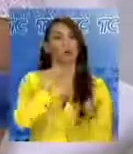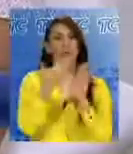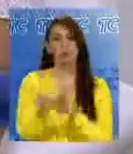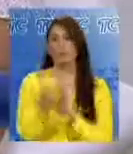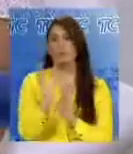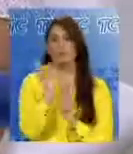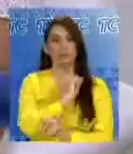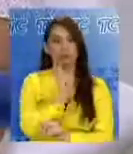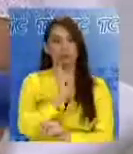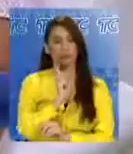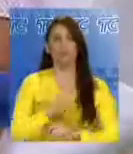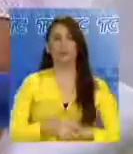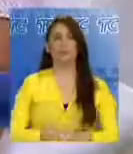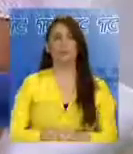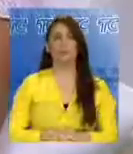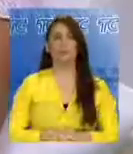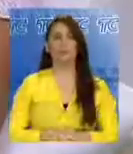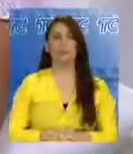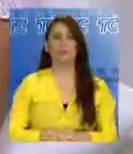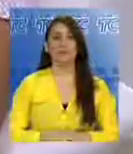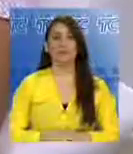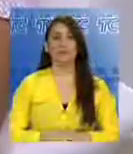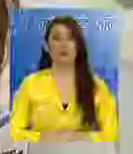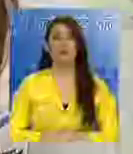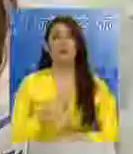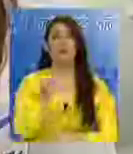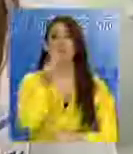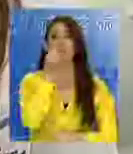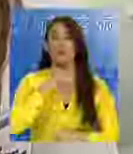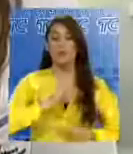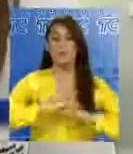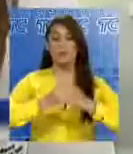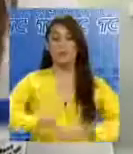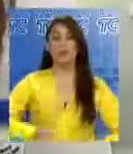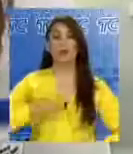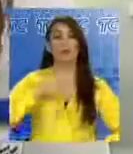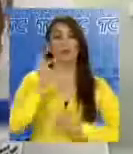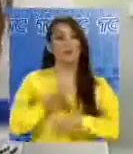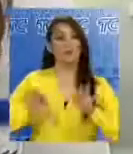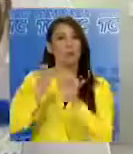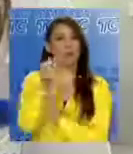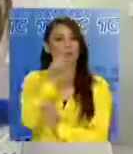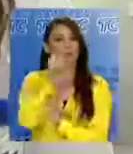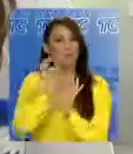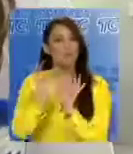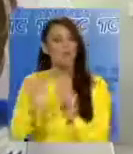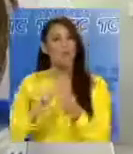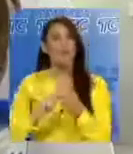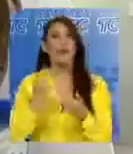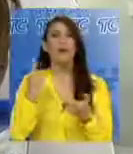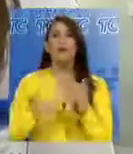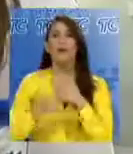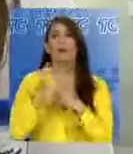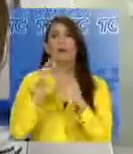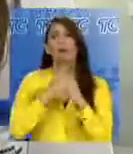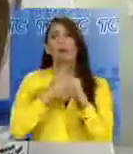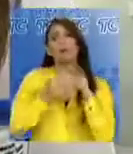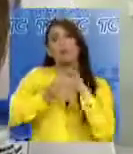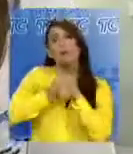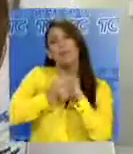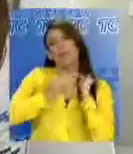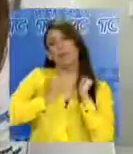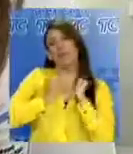podrán informarse de... En primer lugar, la nutrición que la embarazada debe tener. En segundo lugar, la actividad física que la embarazada debe